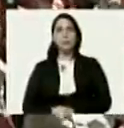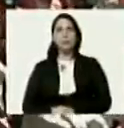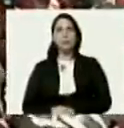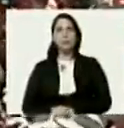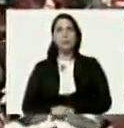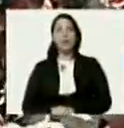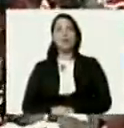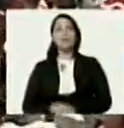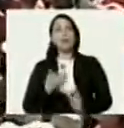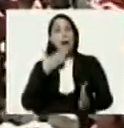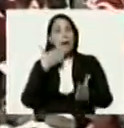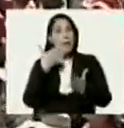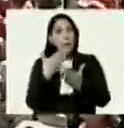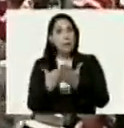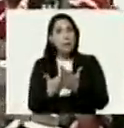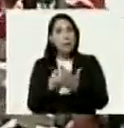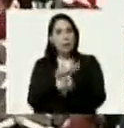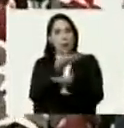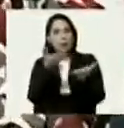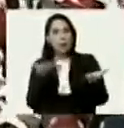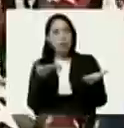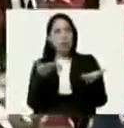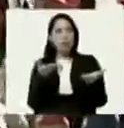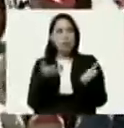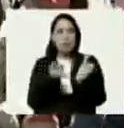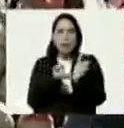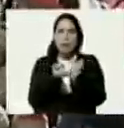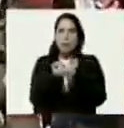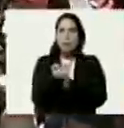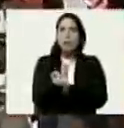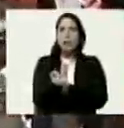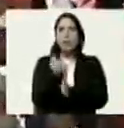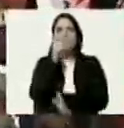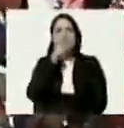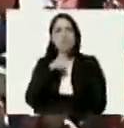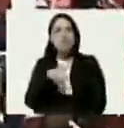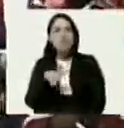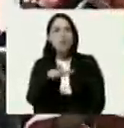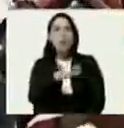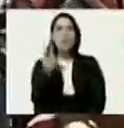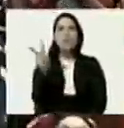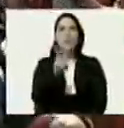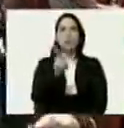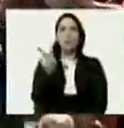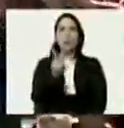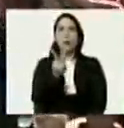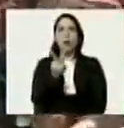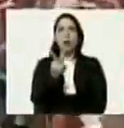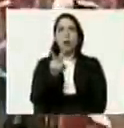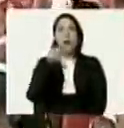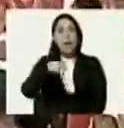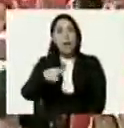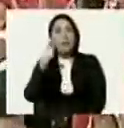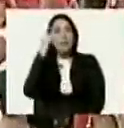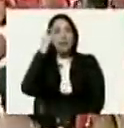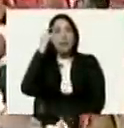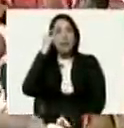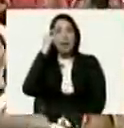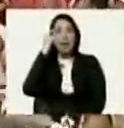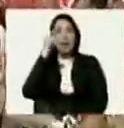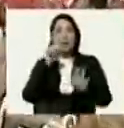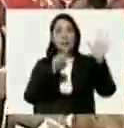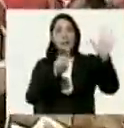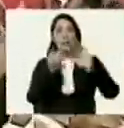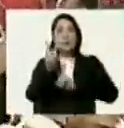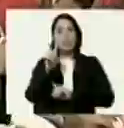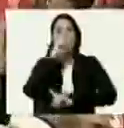justamente agradeciendo tanta lealtad del pueblo venezolano en este día, a 62